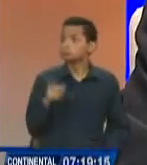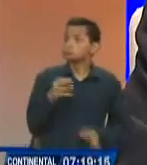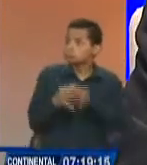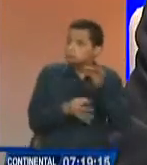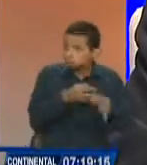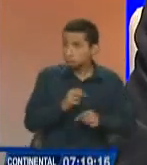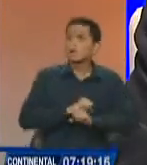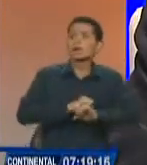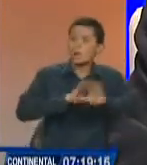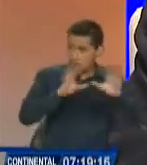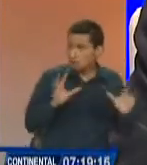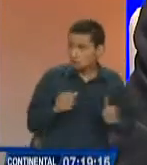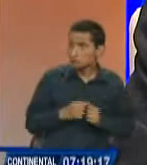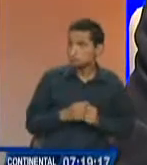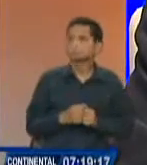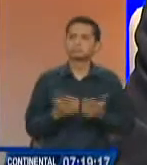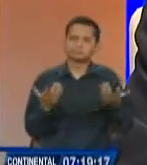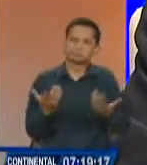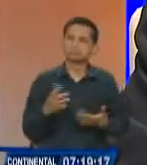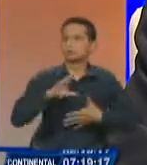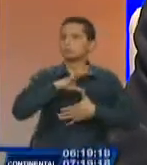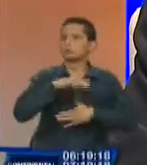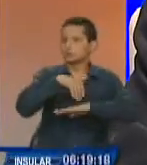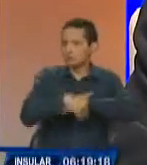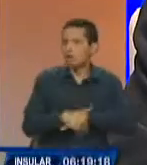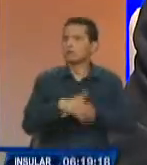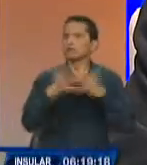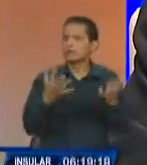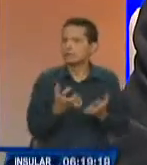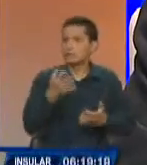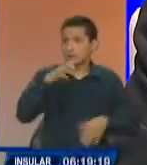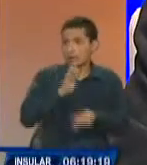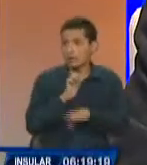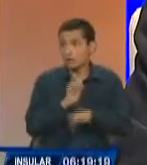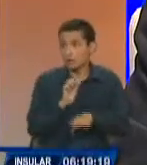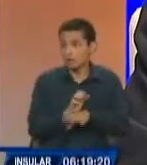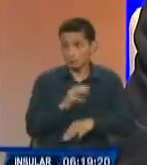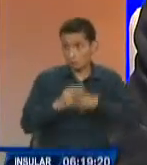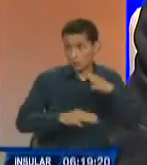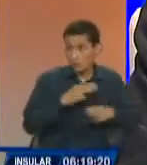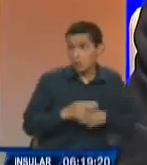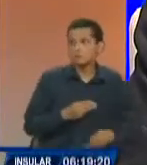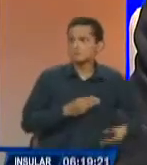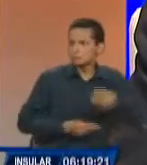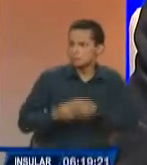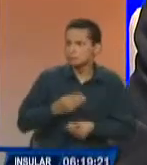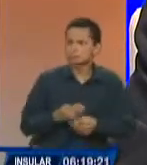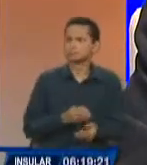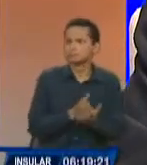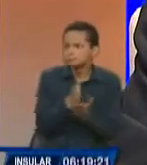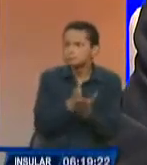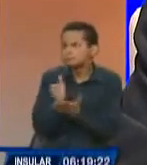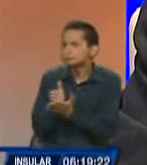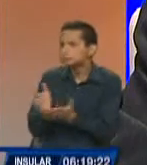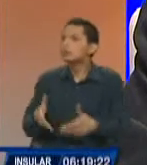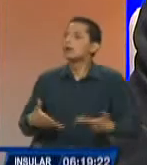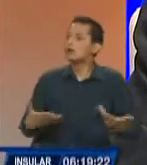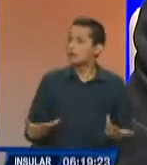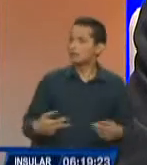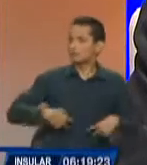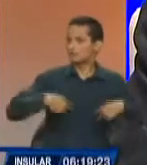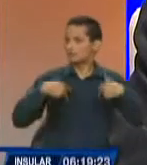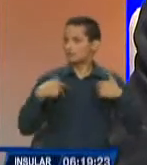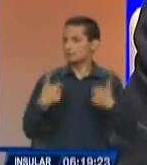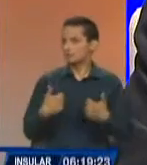sentido, dentro de del acceso a mercados, dentro de la inserción del Ecuador en el mercado mundial, como se denomina nuestro plan del buen vivir,